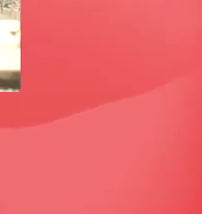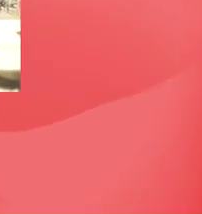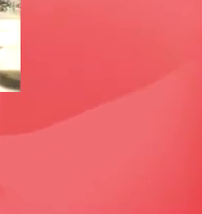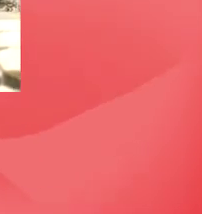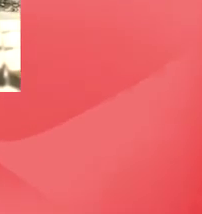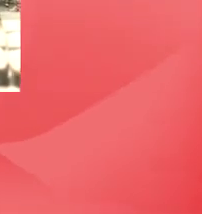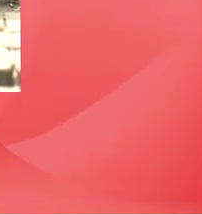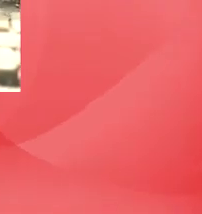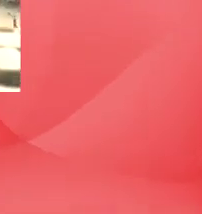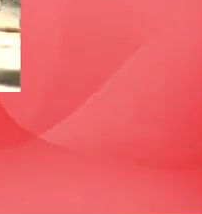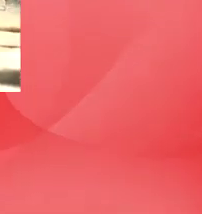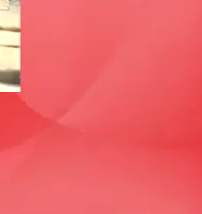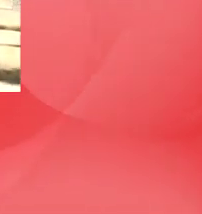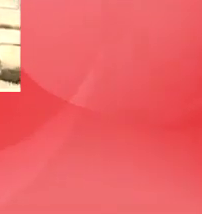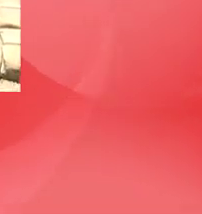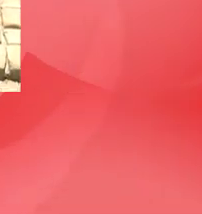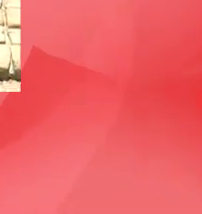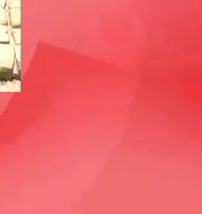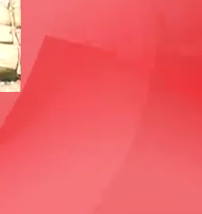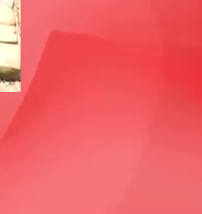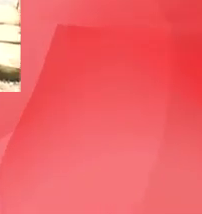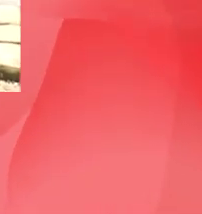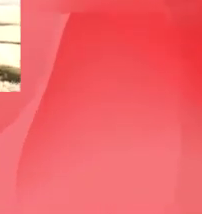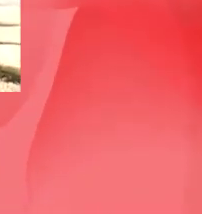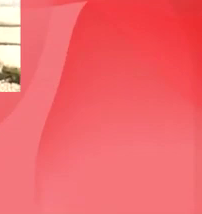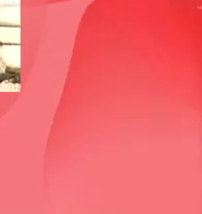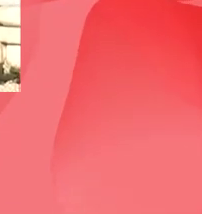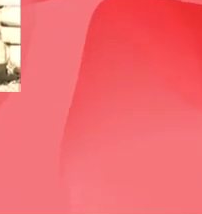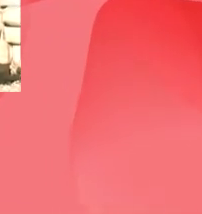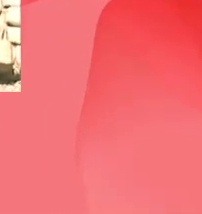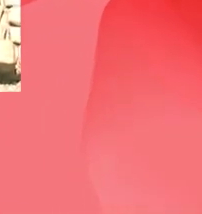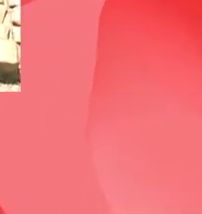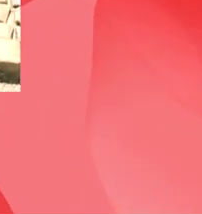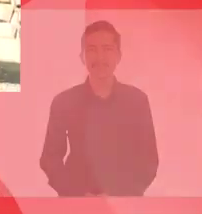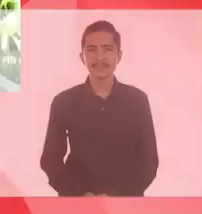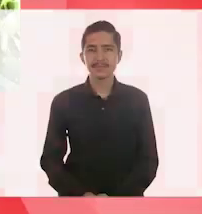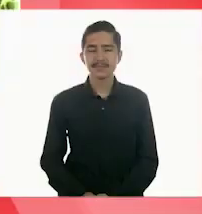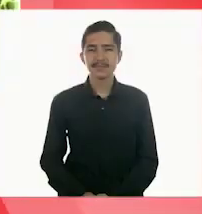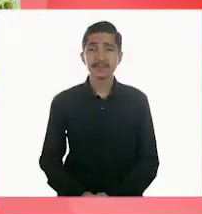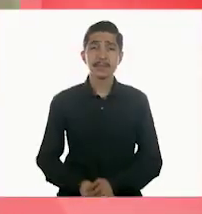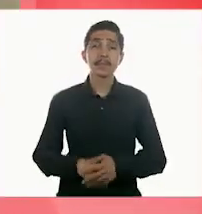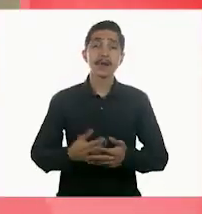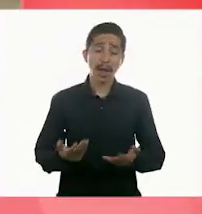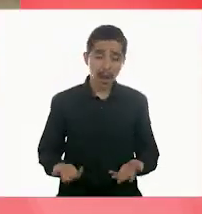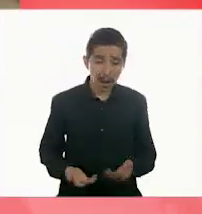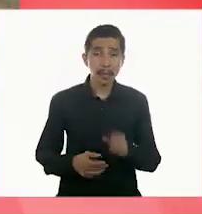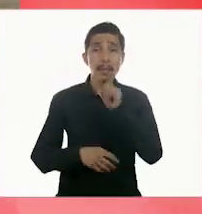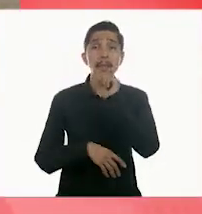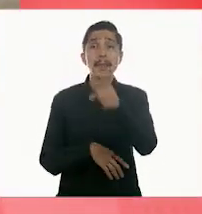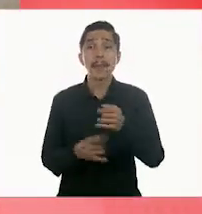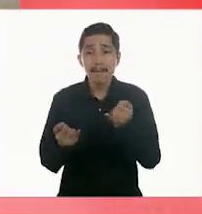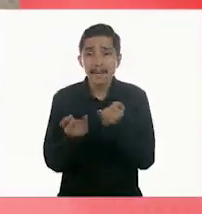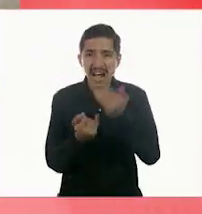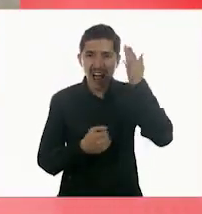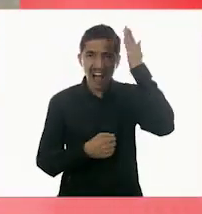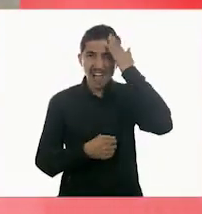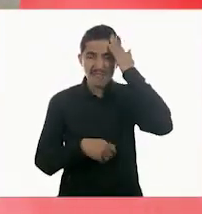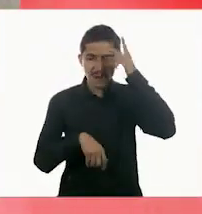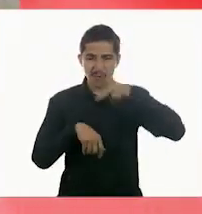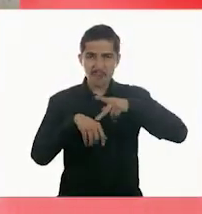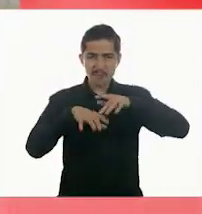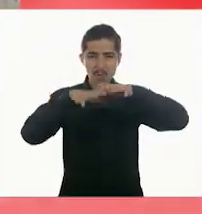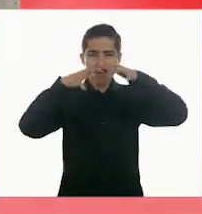y y a la impresionante cabeza